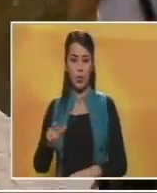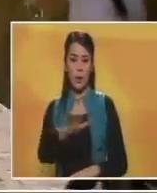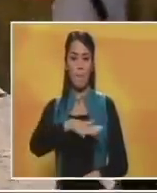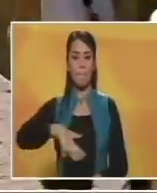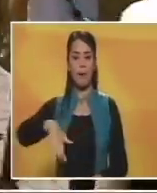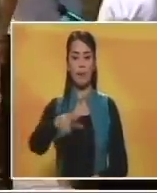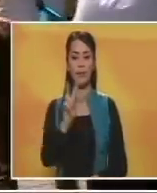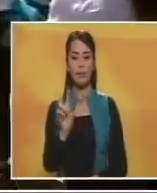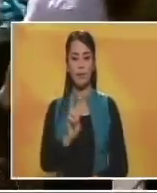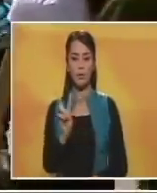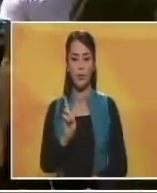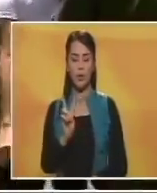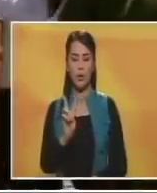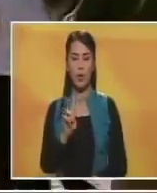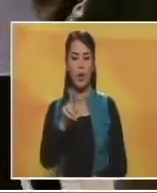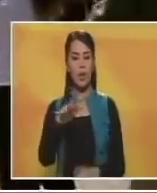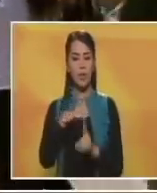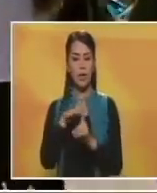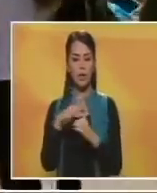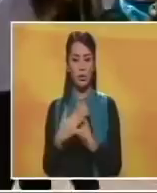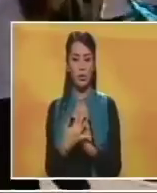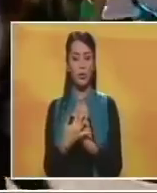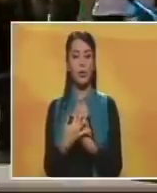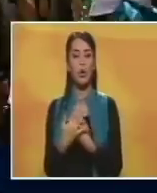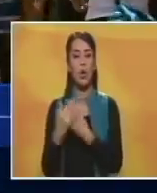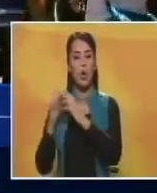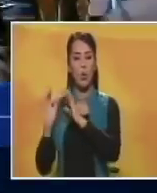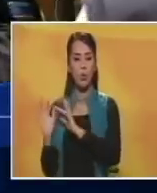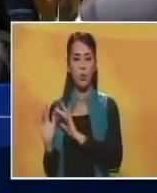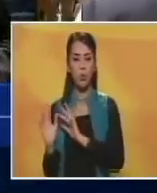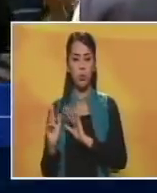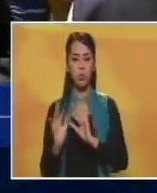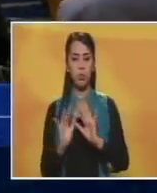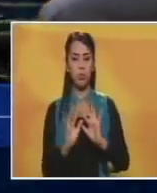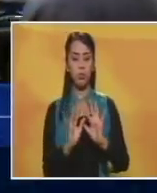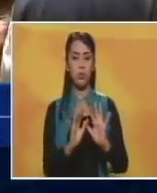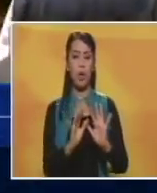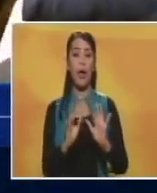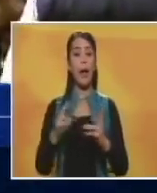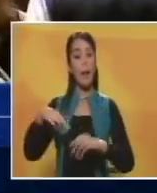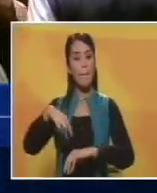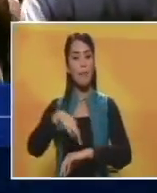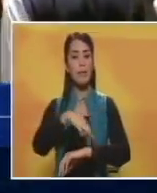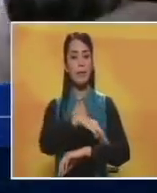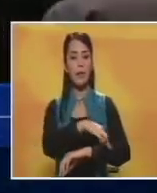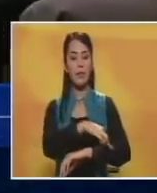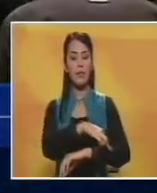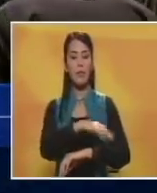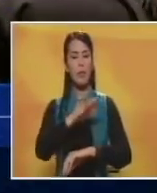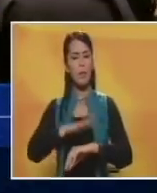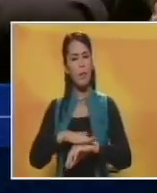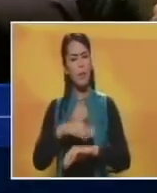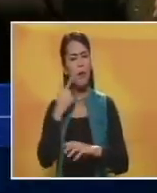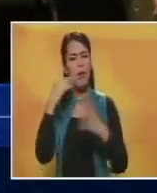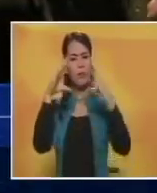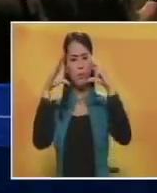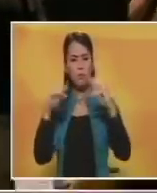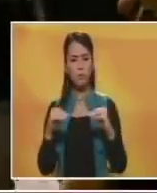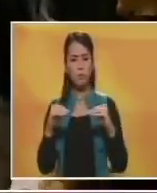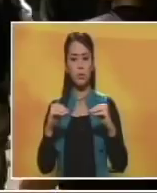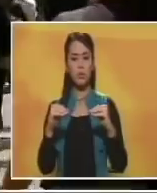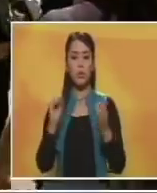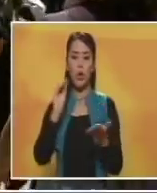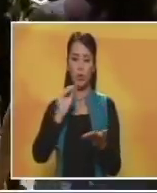Plaza Venezuela. Esta es la situación, gran cantidad de personas caminando debido a la falla eléctrica que se